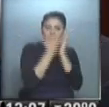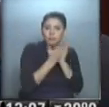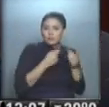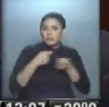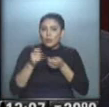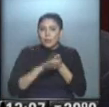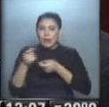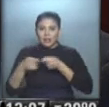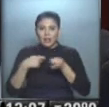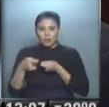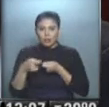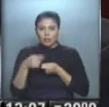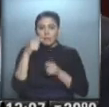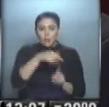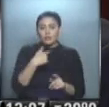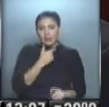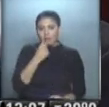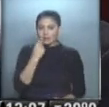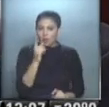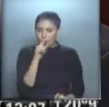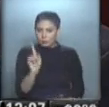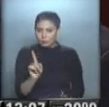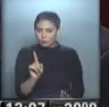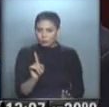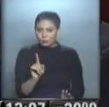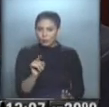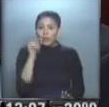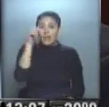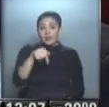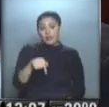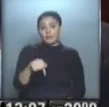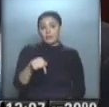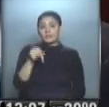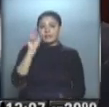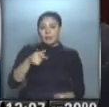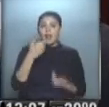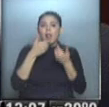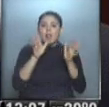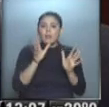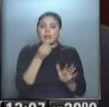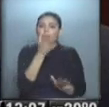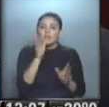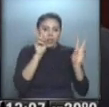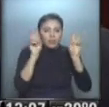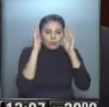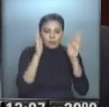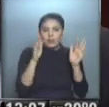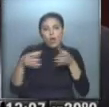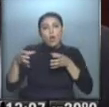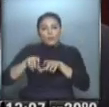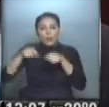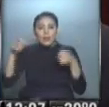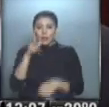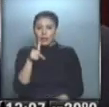básico y se conecta con lo último que quiero mencionar. Acá está por medio o está en juego la libertad de expresión. El Grupo Clarín